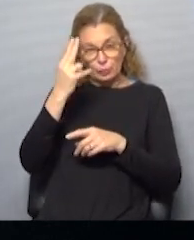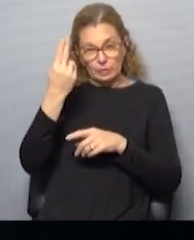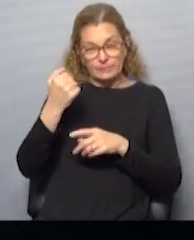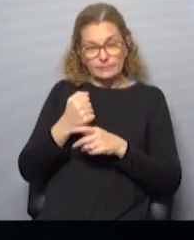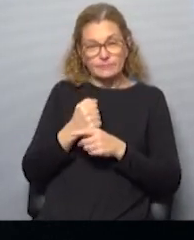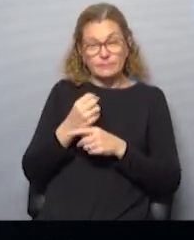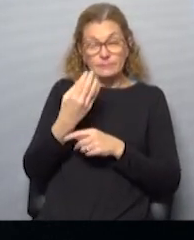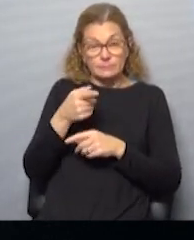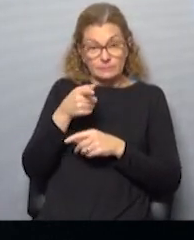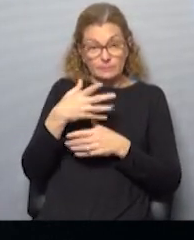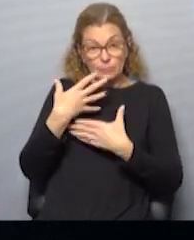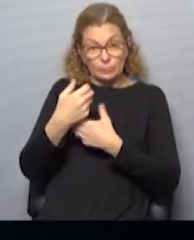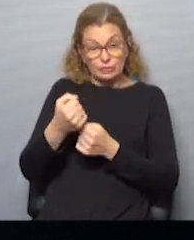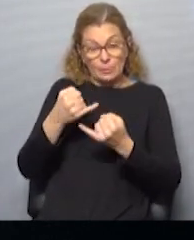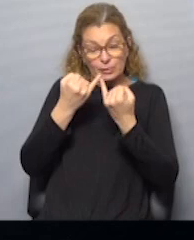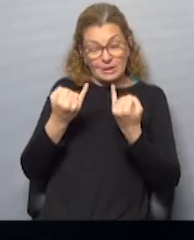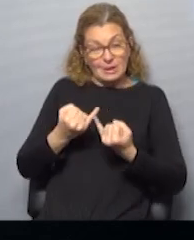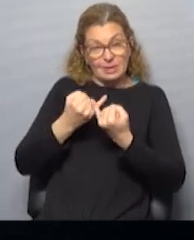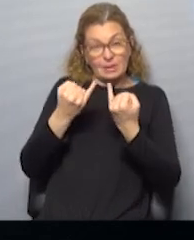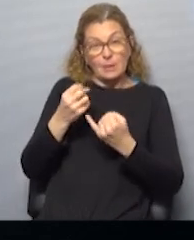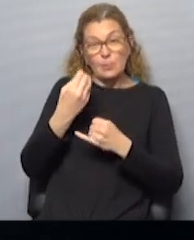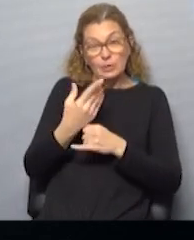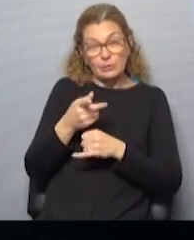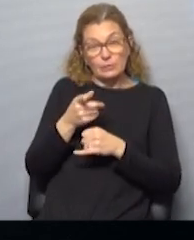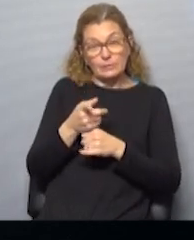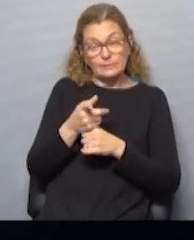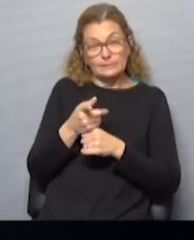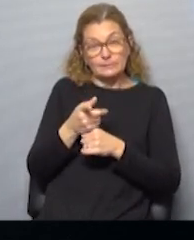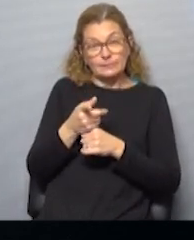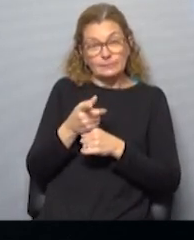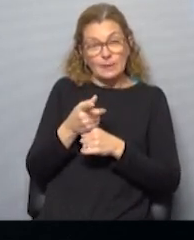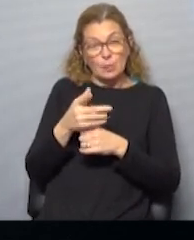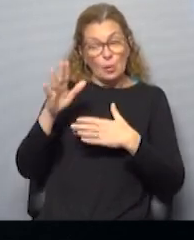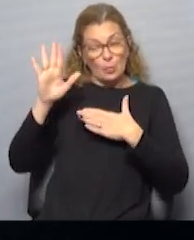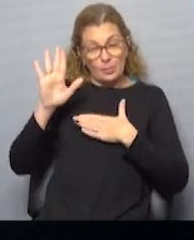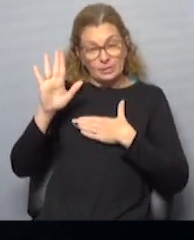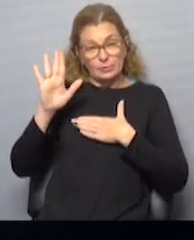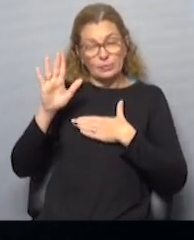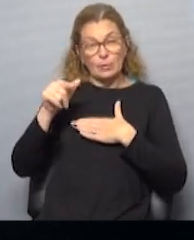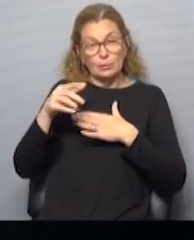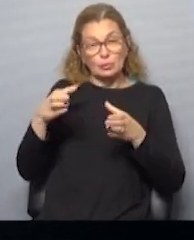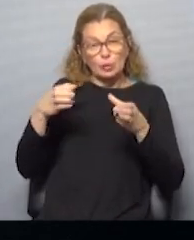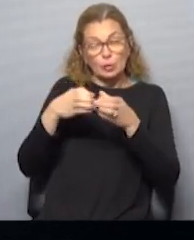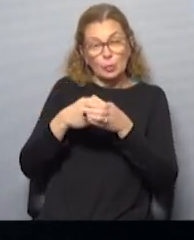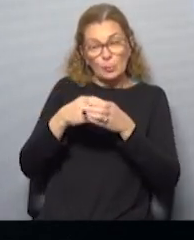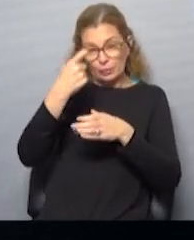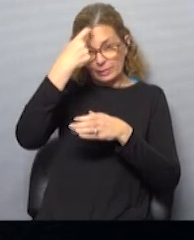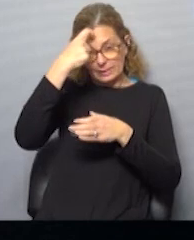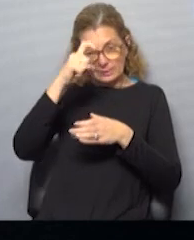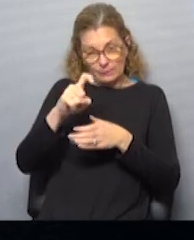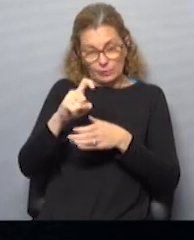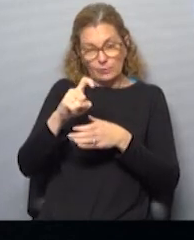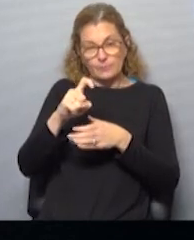por eso apoyamos día a día y por eso estamos comprometidos con la comunidad científica